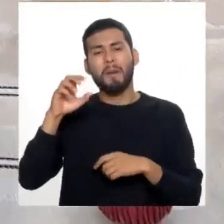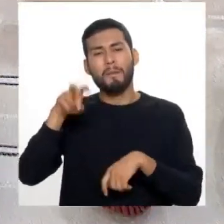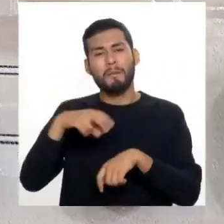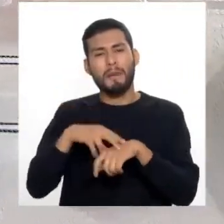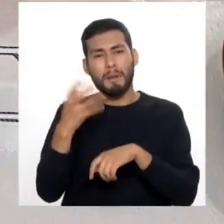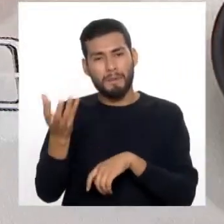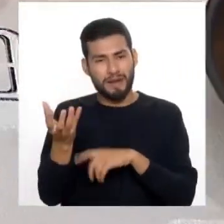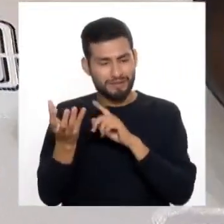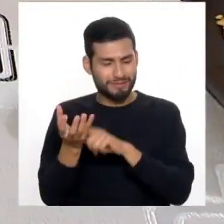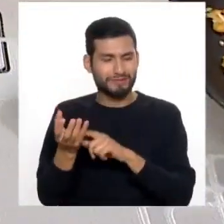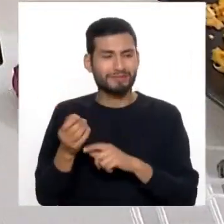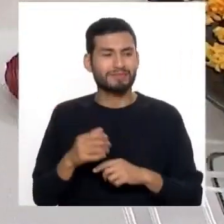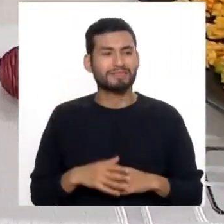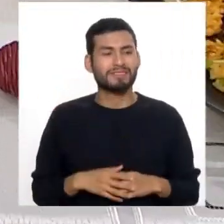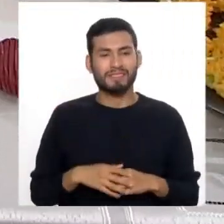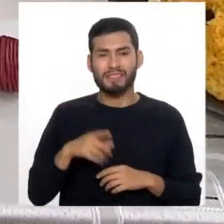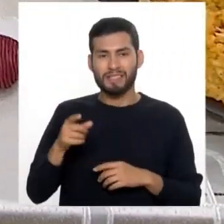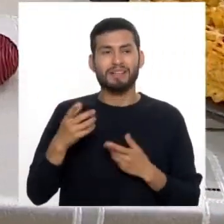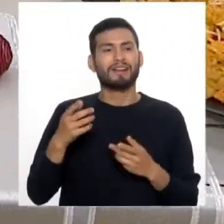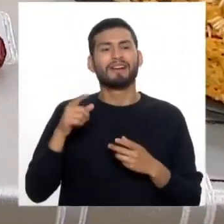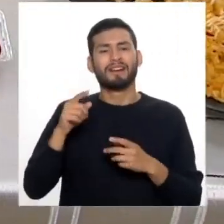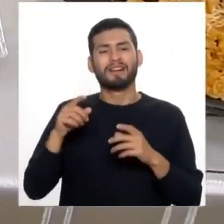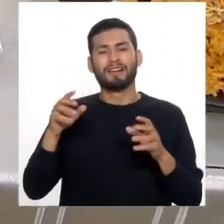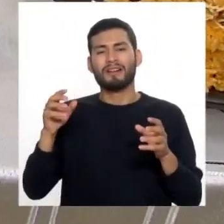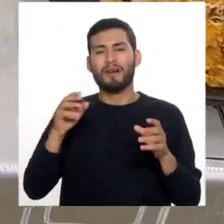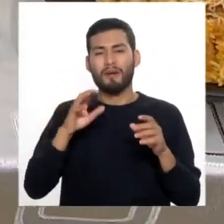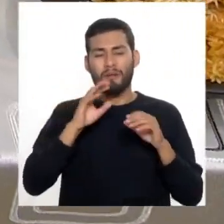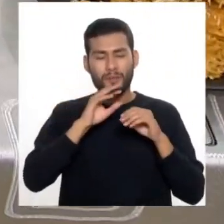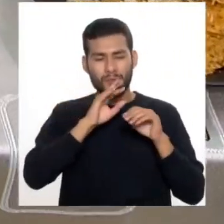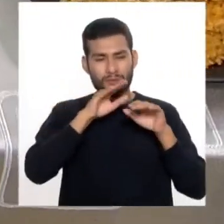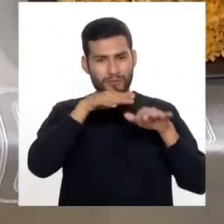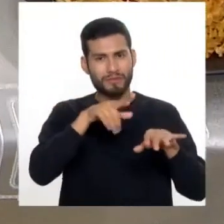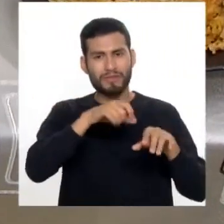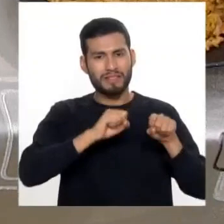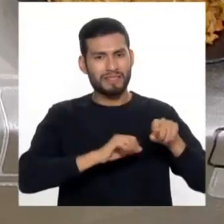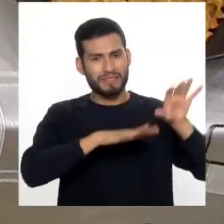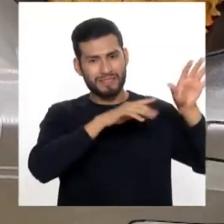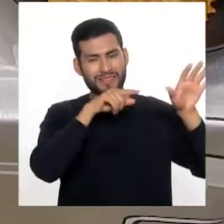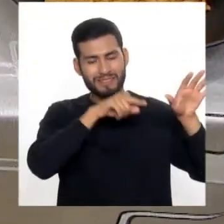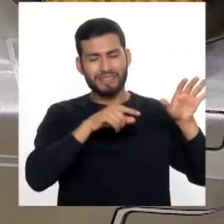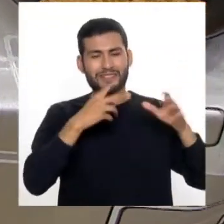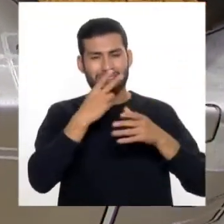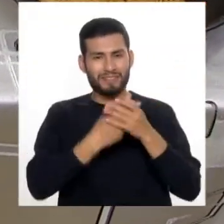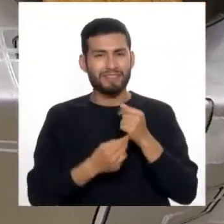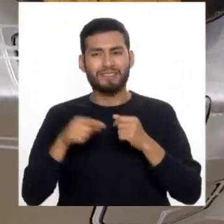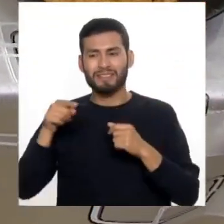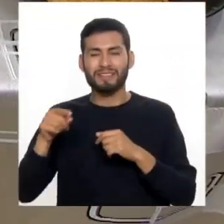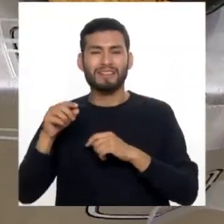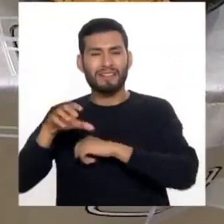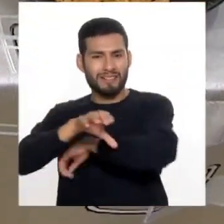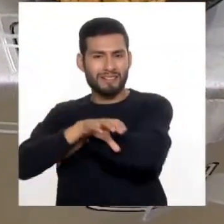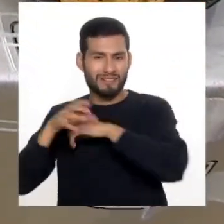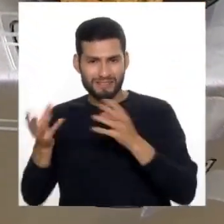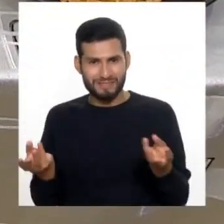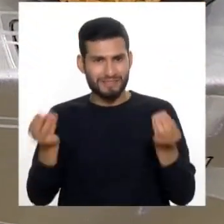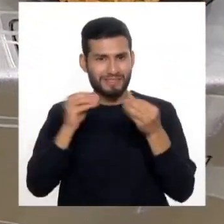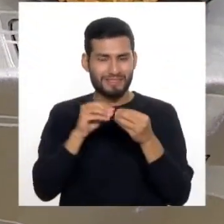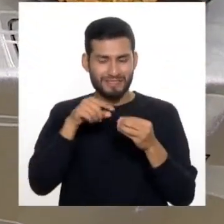nuestra cevicausa, nuestro matrimonio marino, que es la combinación de estos dos sabores que se juntan en un solo